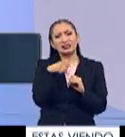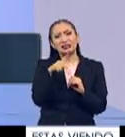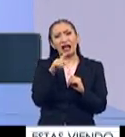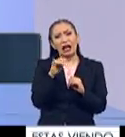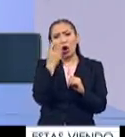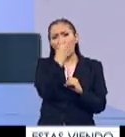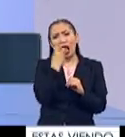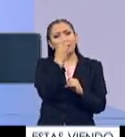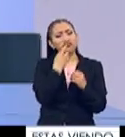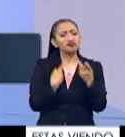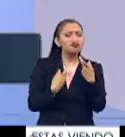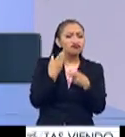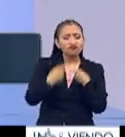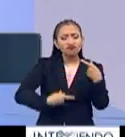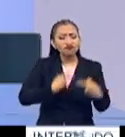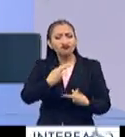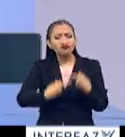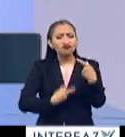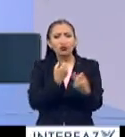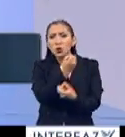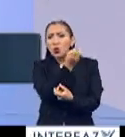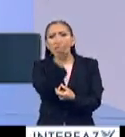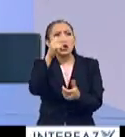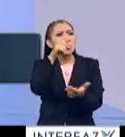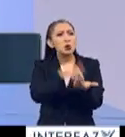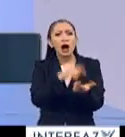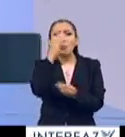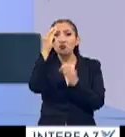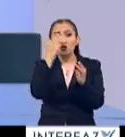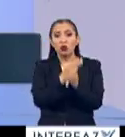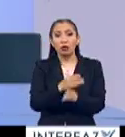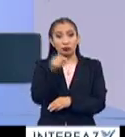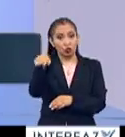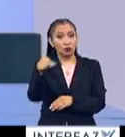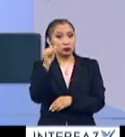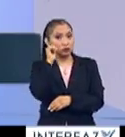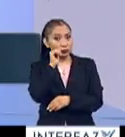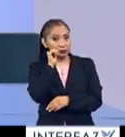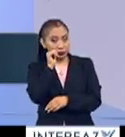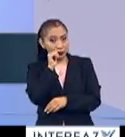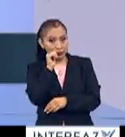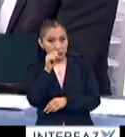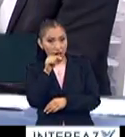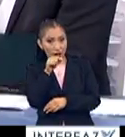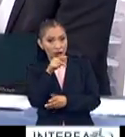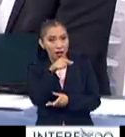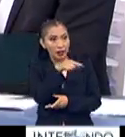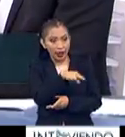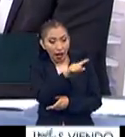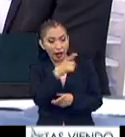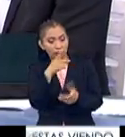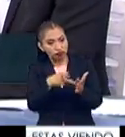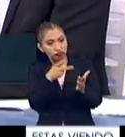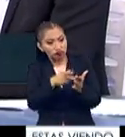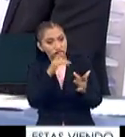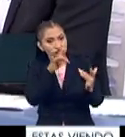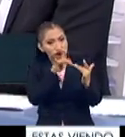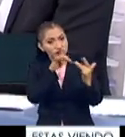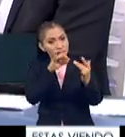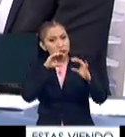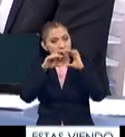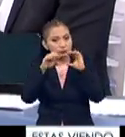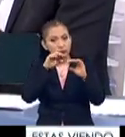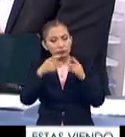claro, oral. Claro. Y pueden estar en cualquier lugar del mundo. Y supongo que usted está en constante